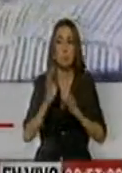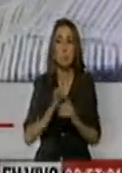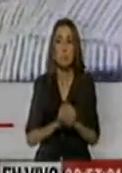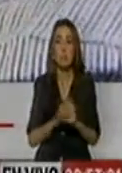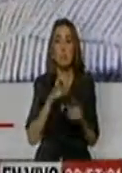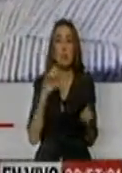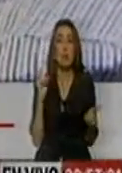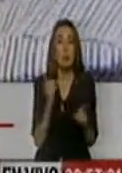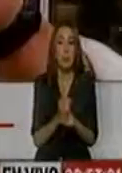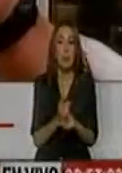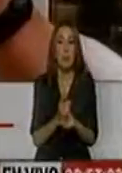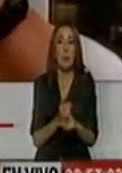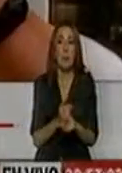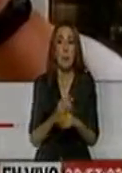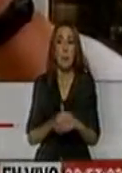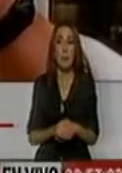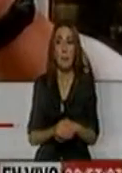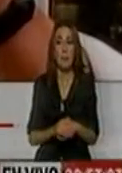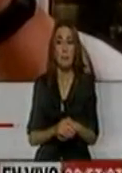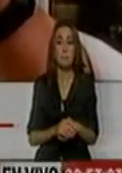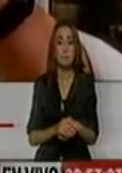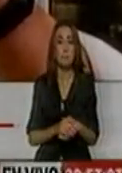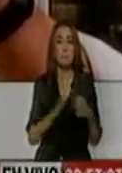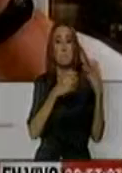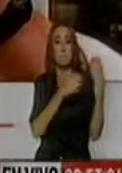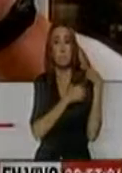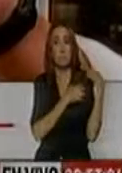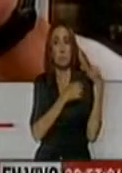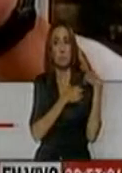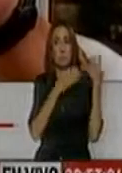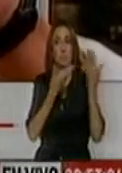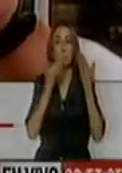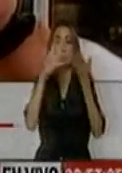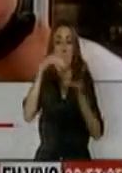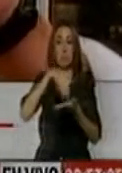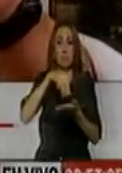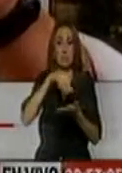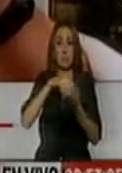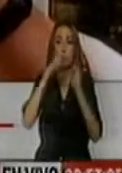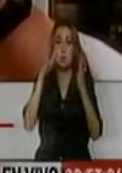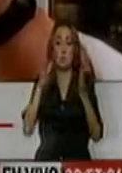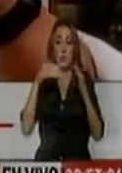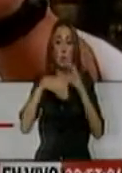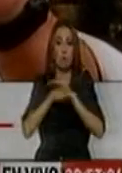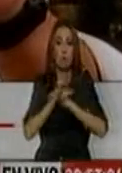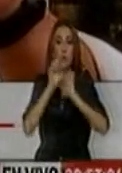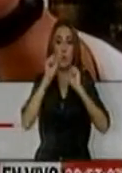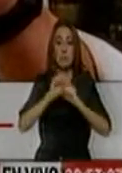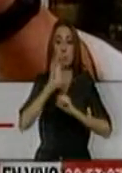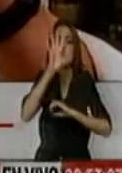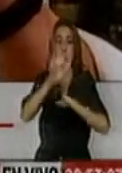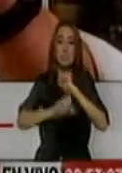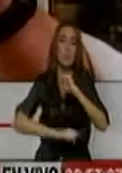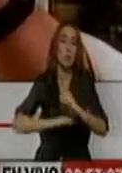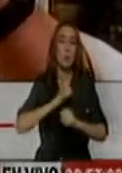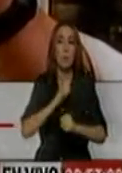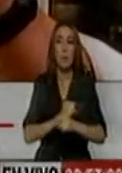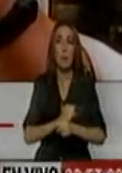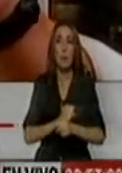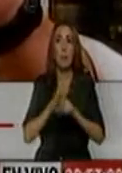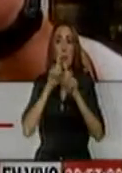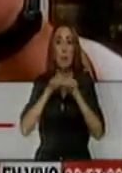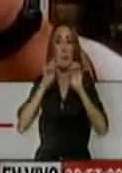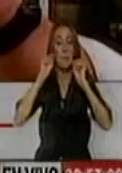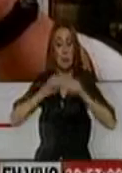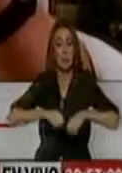que realmente estaba pasando. Nos han garantizado que los estudiantes que ingresemos a estudiar de aquí en 5 años adelante, en que terminemos nuestra carrera,